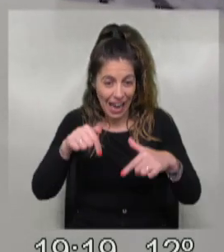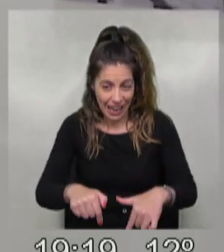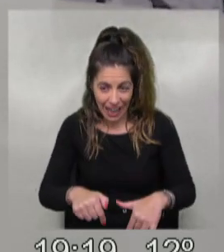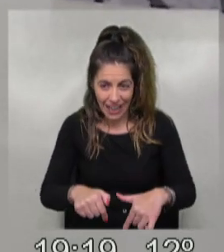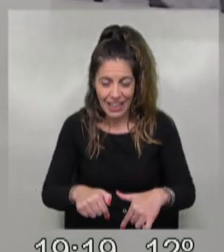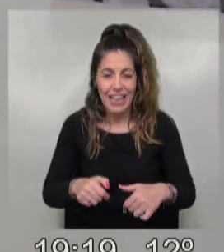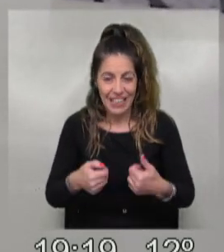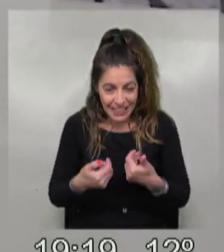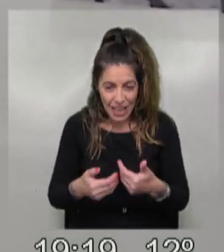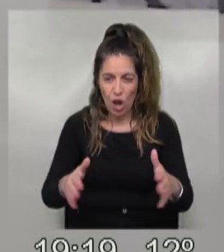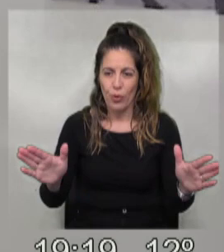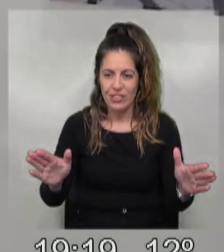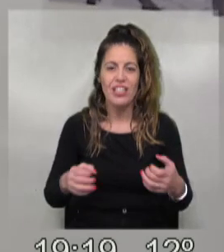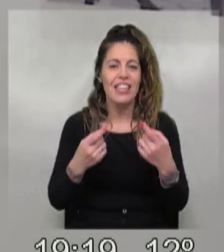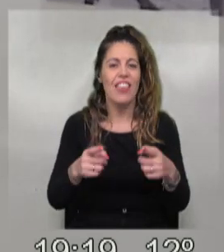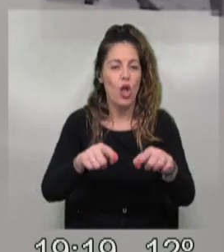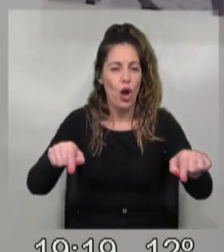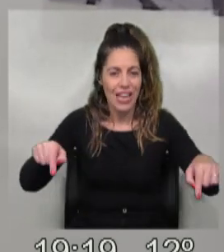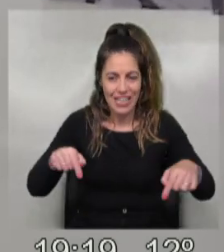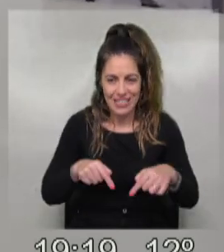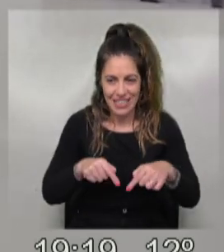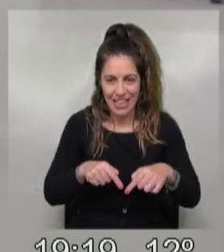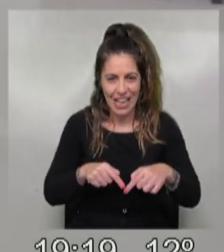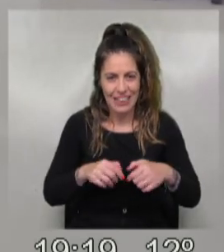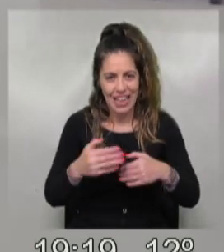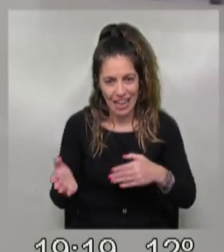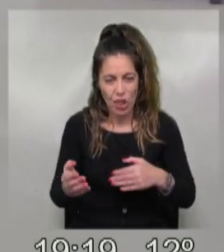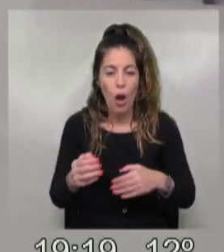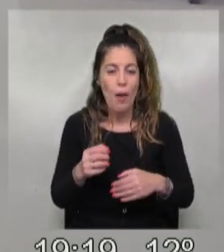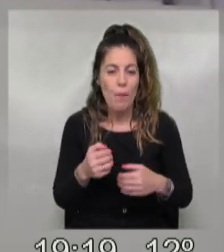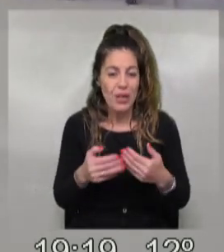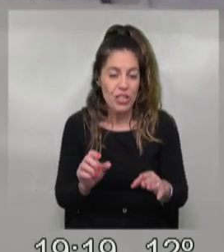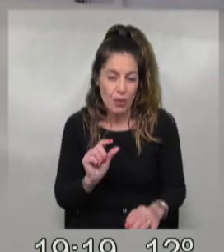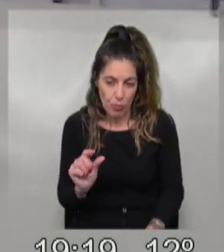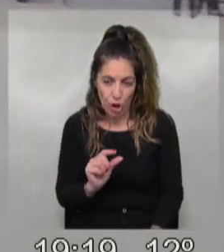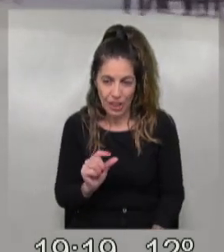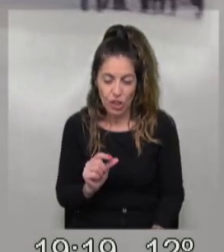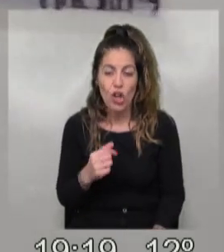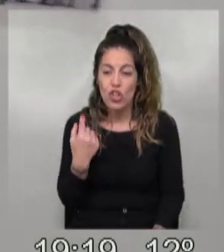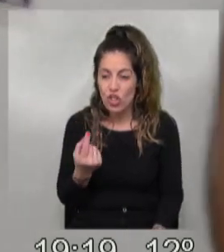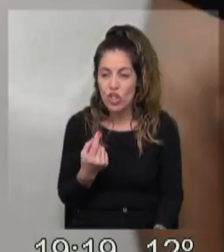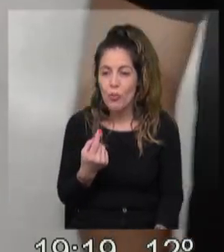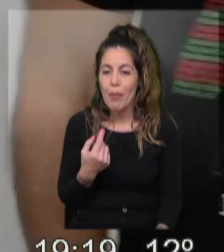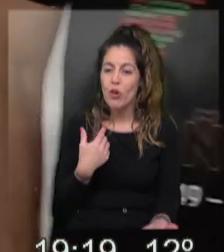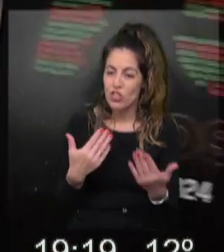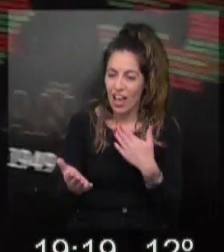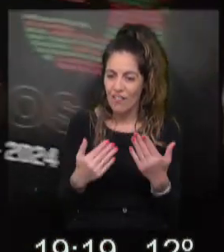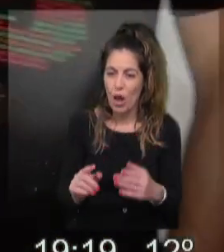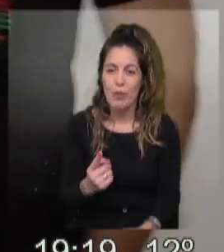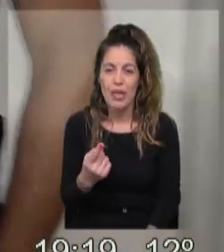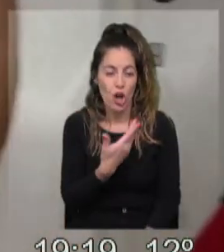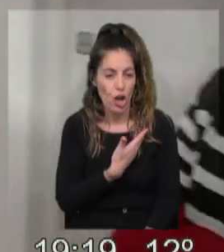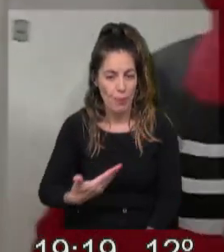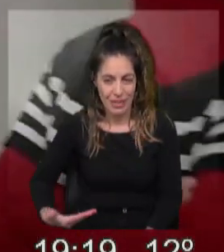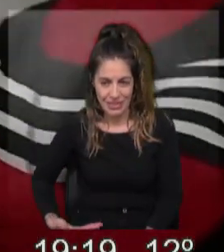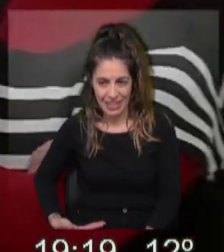presentes en esta inauguración que se está dando una sala de al lado acaba de comenzar hace minutos pero nosotros vamos a dedicar unos minutitos a hablar con primero el presidente Gonzalo